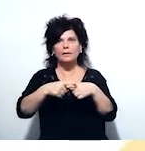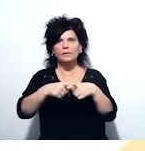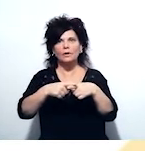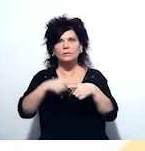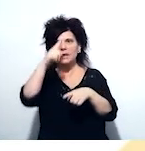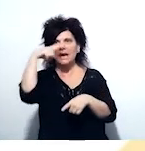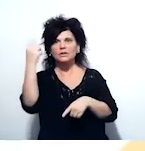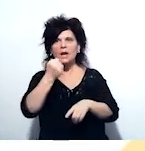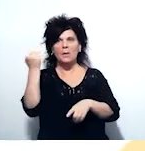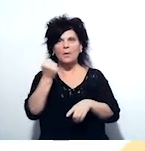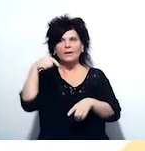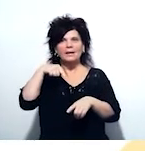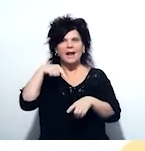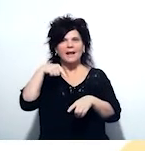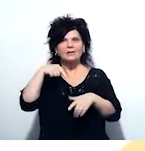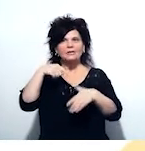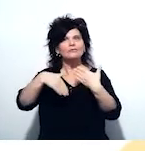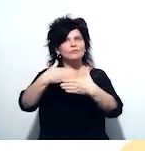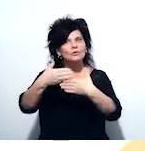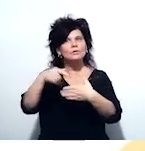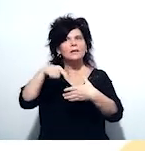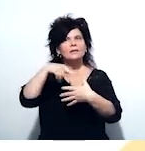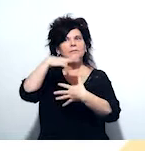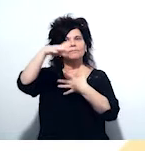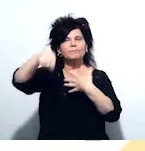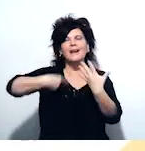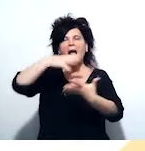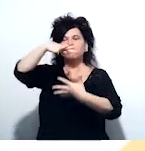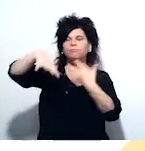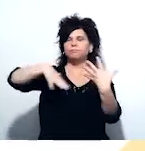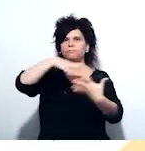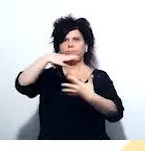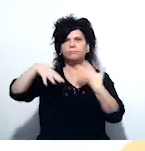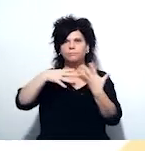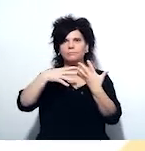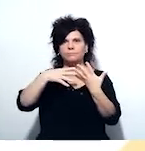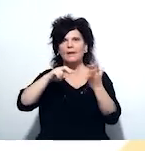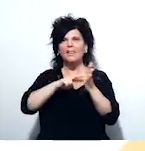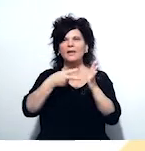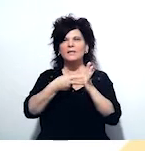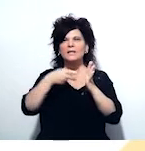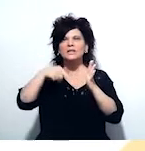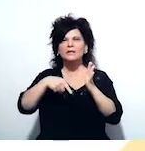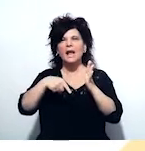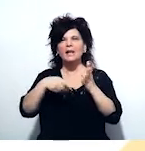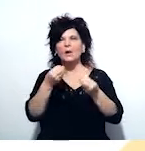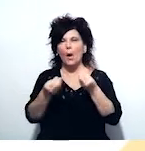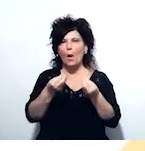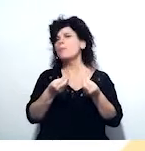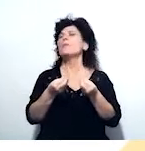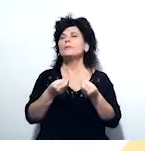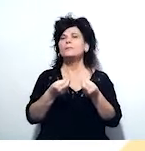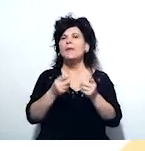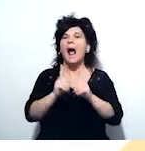nacionales, suceden estas cosas y confunden bastante. Un poco más de definición de cómo son estos agentes. Bueno, muchos se